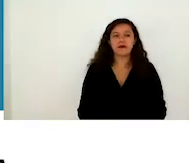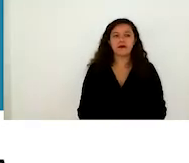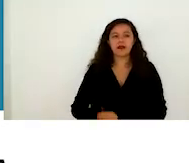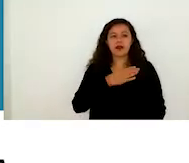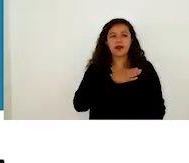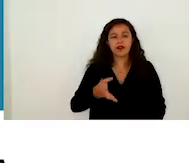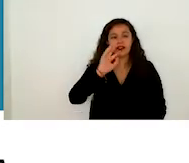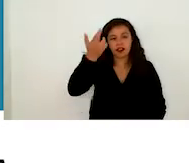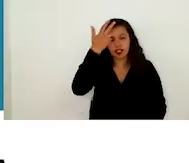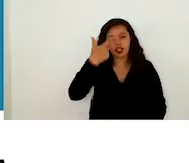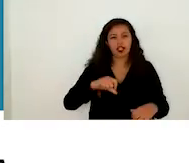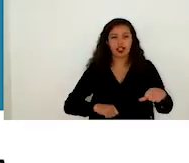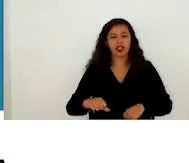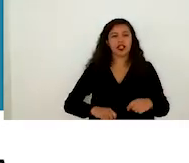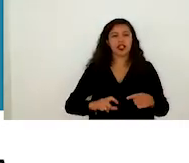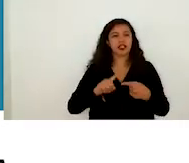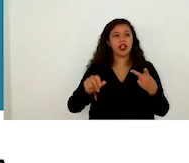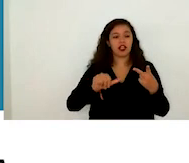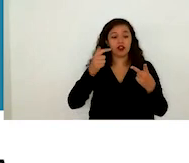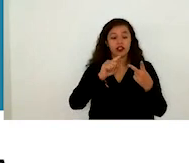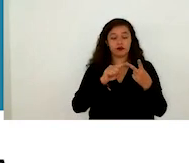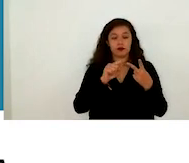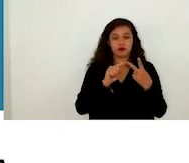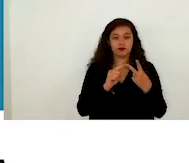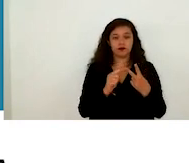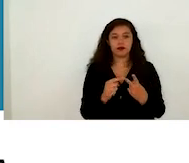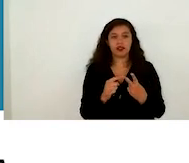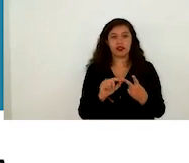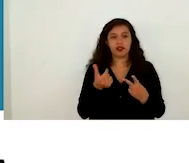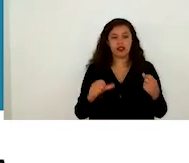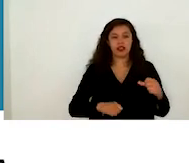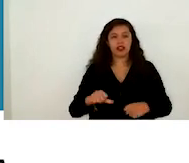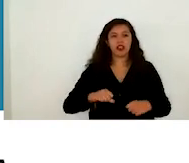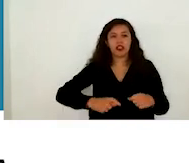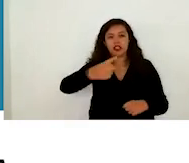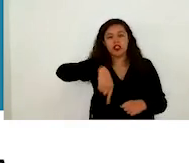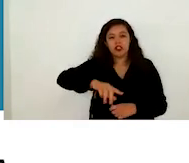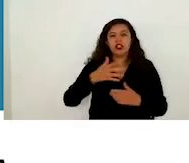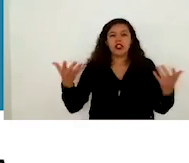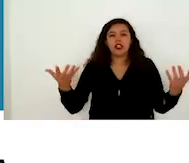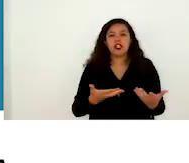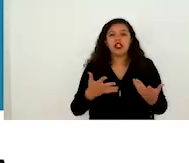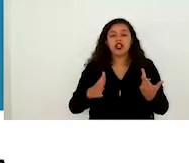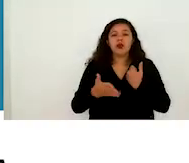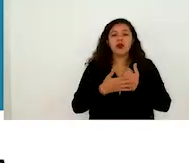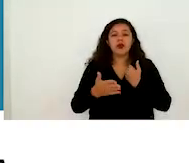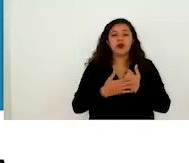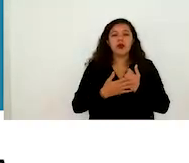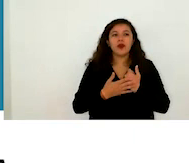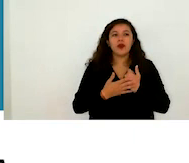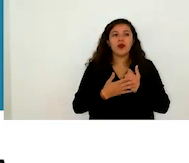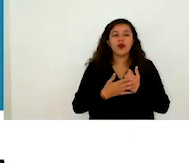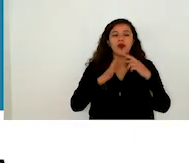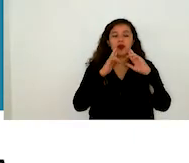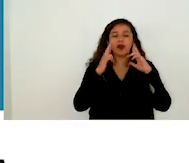actividad y les voy a pedir otra otra actividad que ustedes van a realizar porque también la vamos a ver en el siguiente siguiente